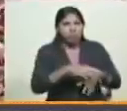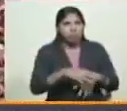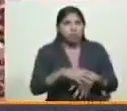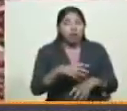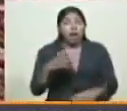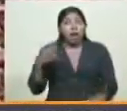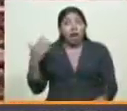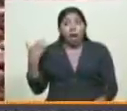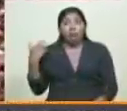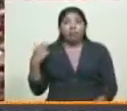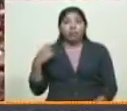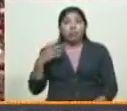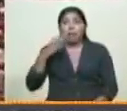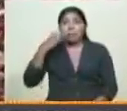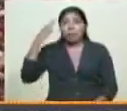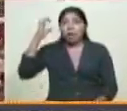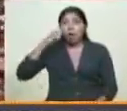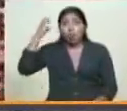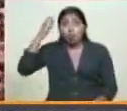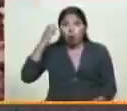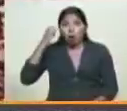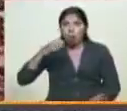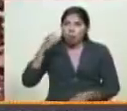derrotado a Napoleón en Europa.